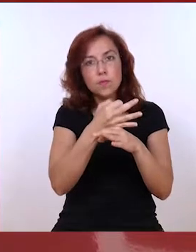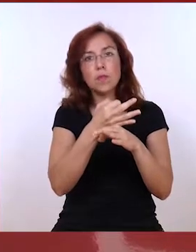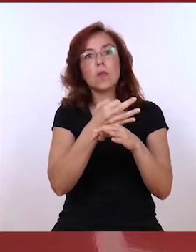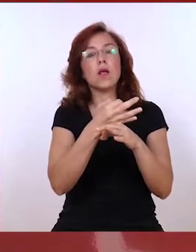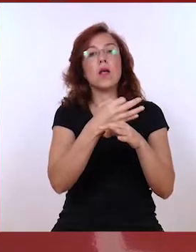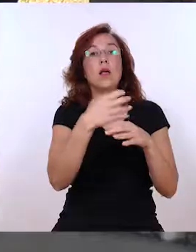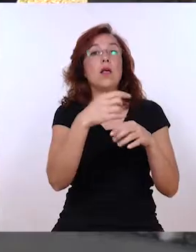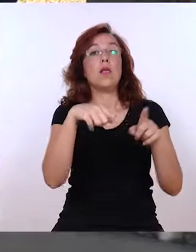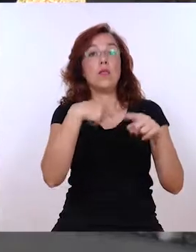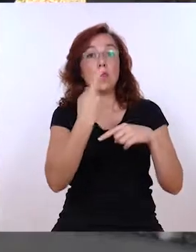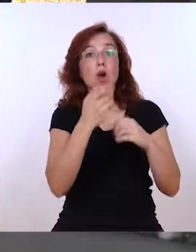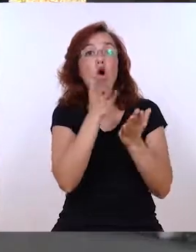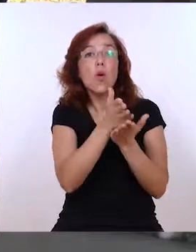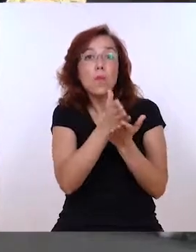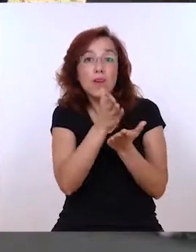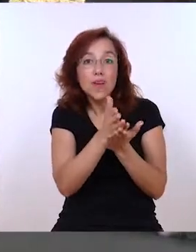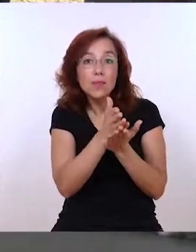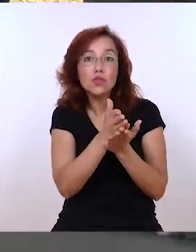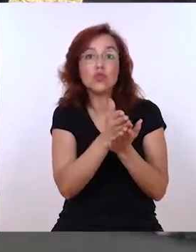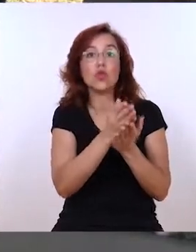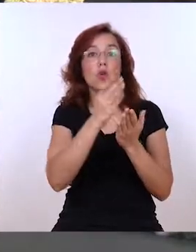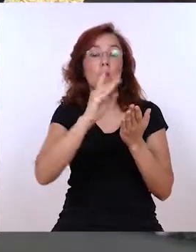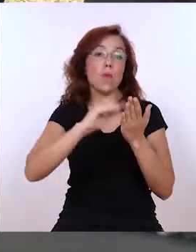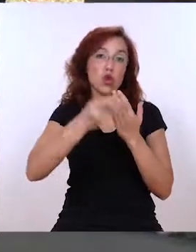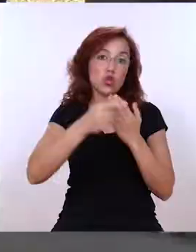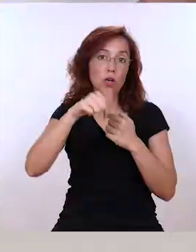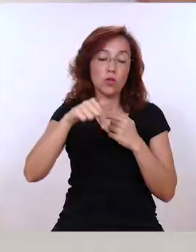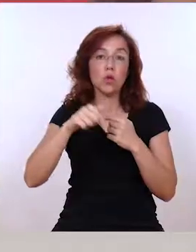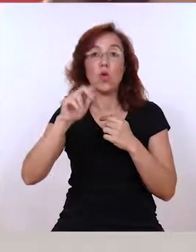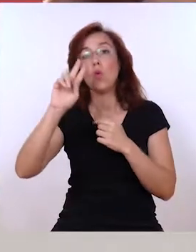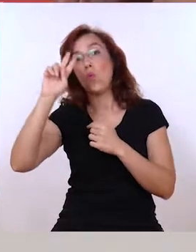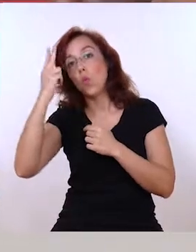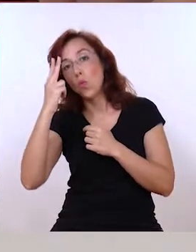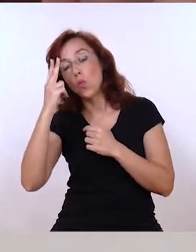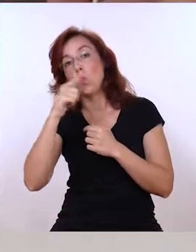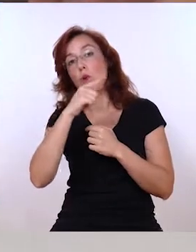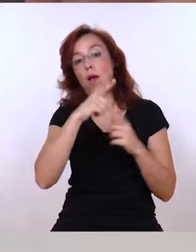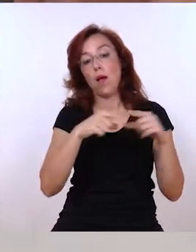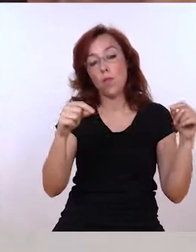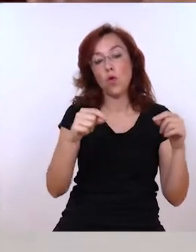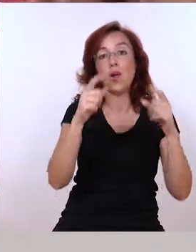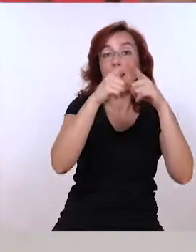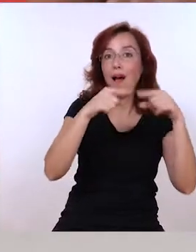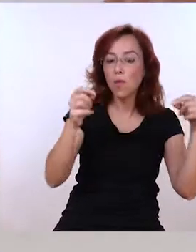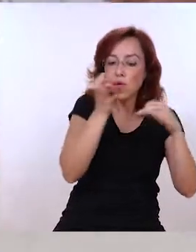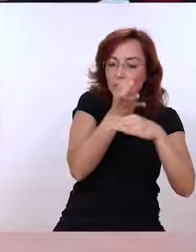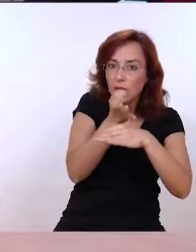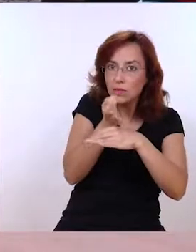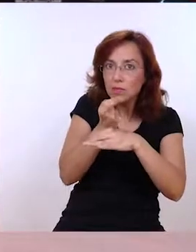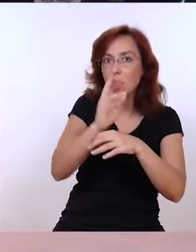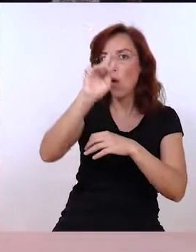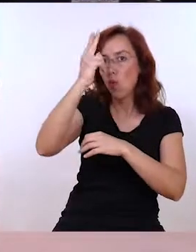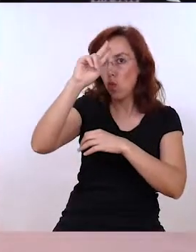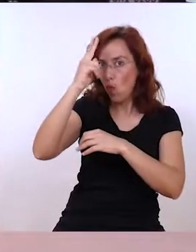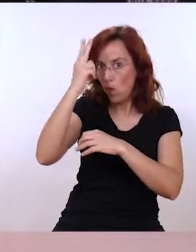entrenamientos o capacitaciones. La cooperación Sur-Sur se significa Japón va a capacitar los